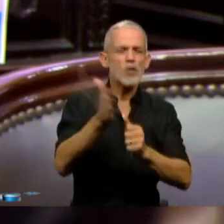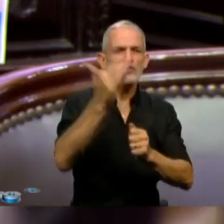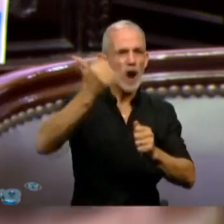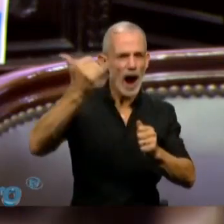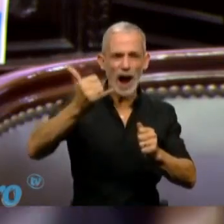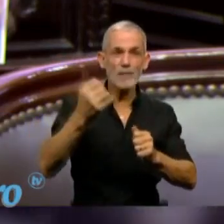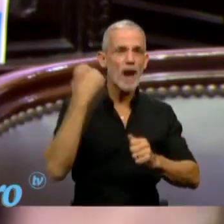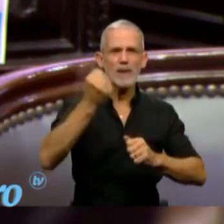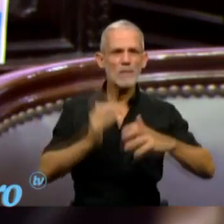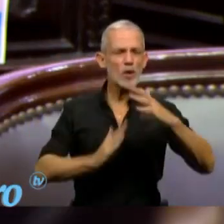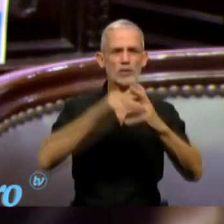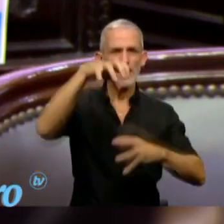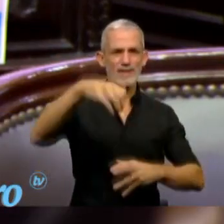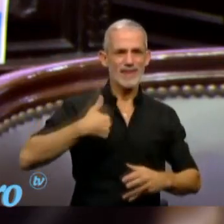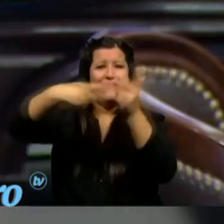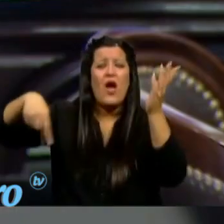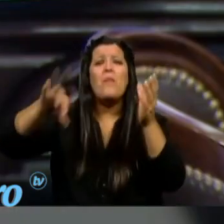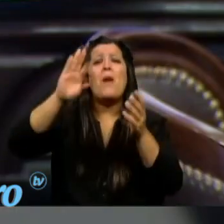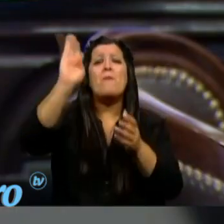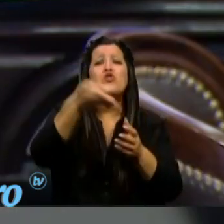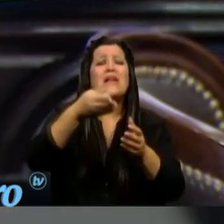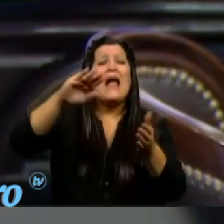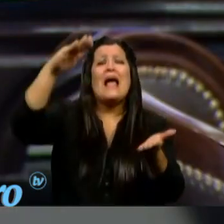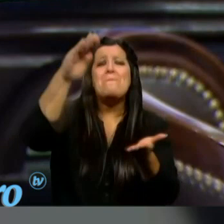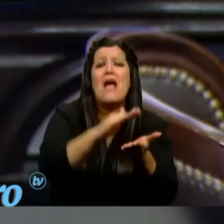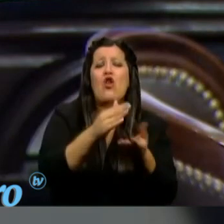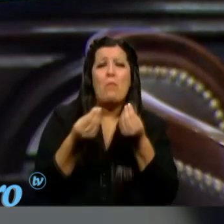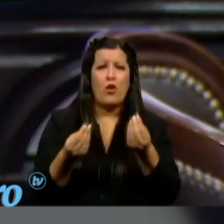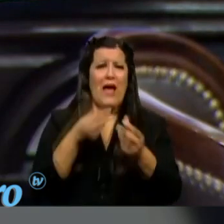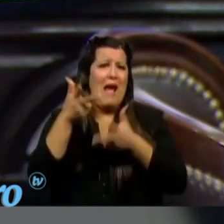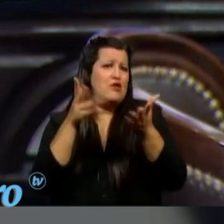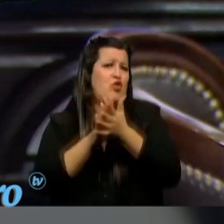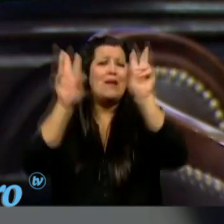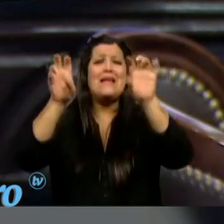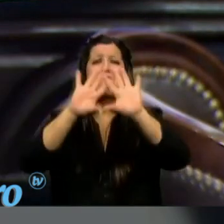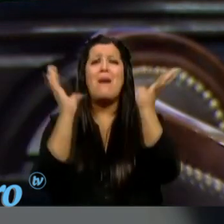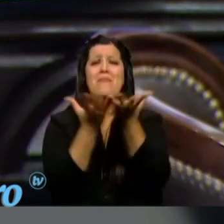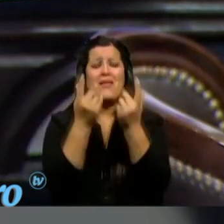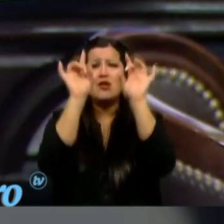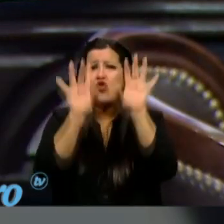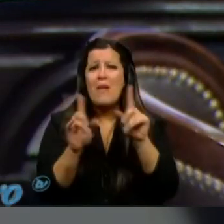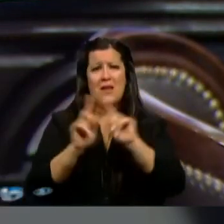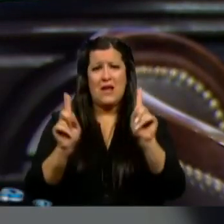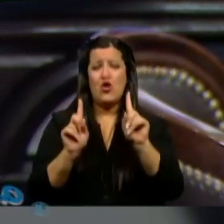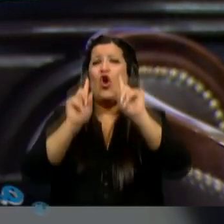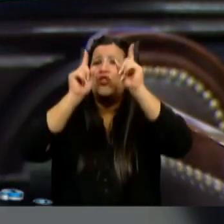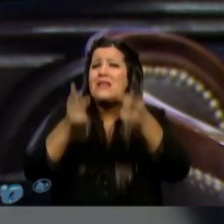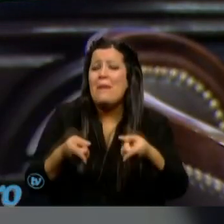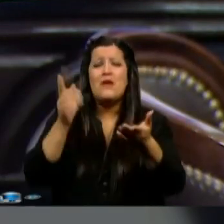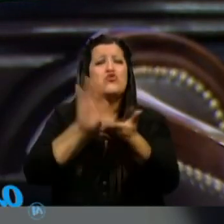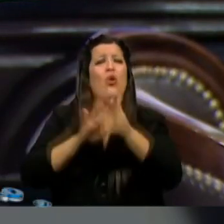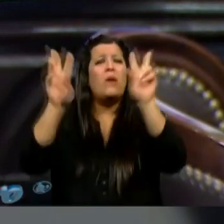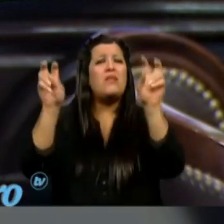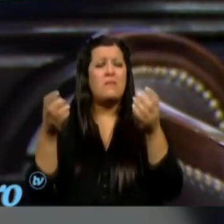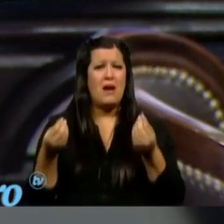dinámico e importante de la República Argentina. Por Córdoba, la diputada del PRO, Brenda Austin, rechazó la iniciativa, entendiendo que